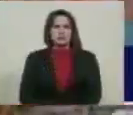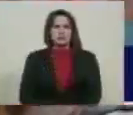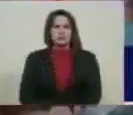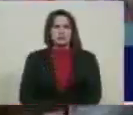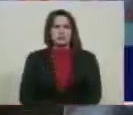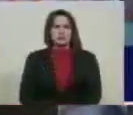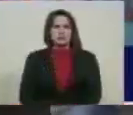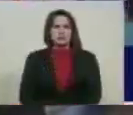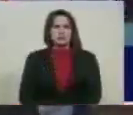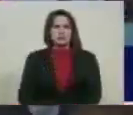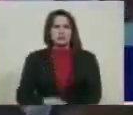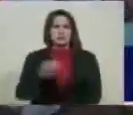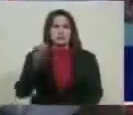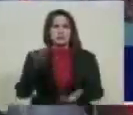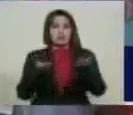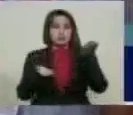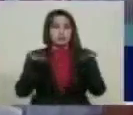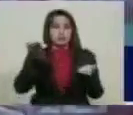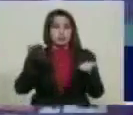hagamos el balance.